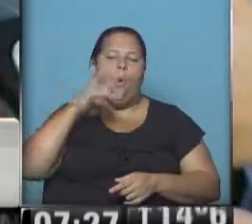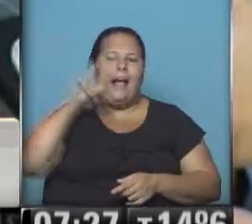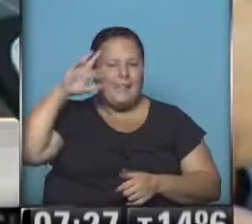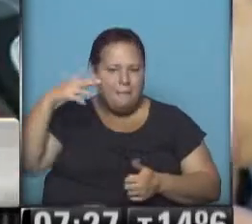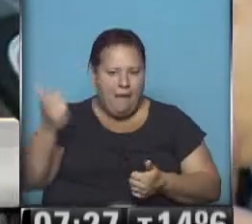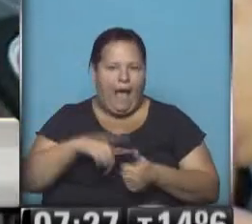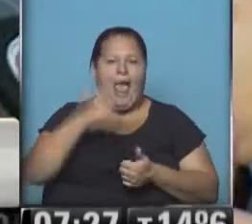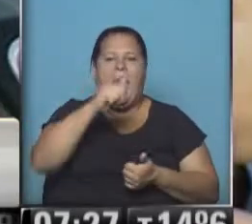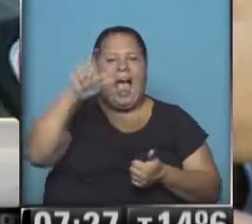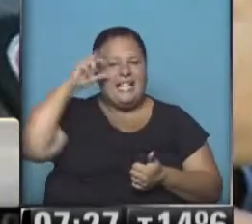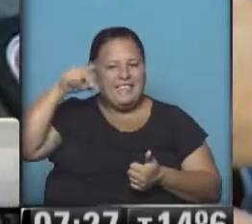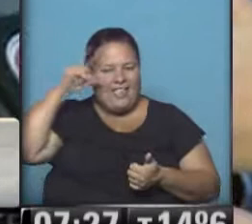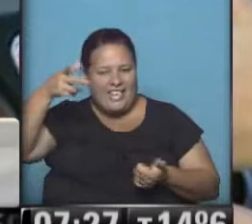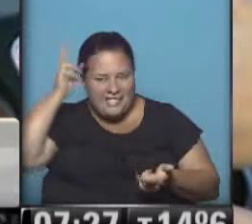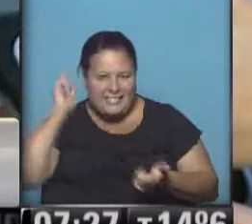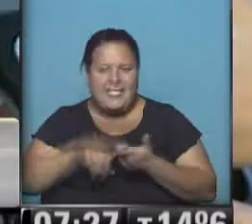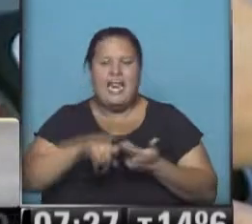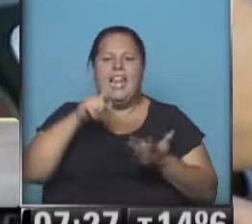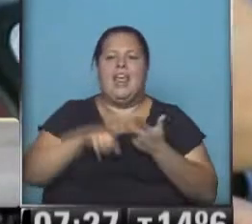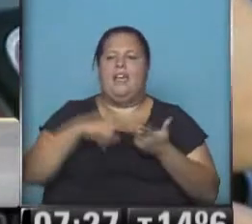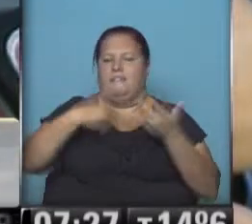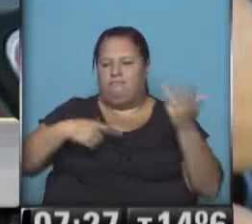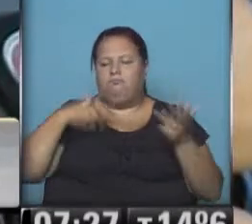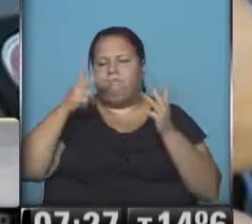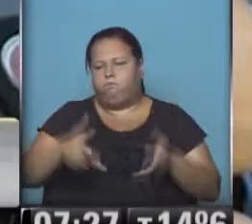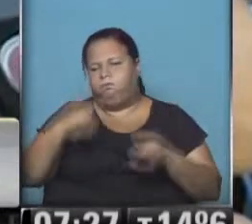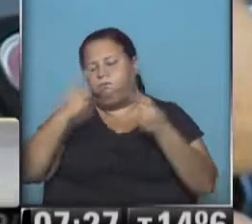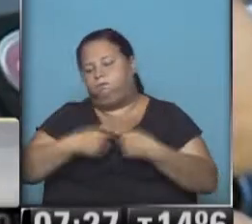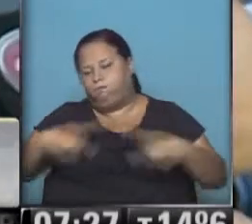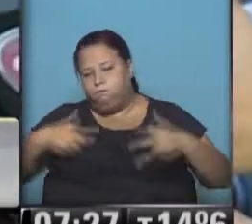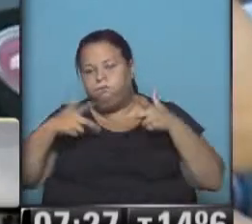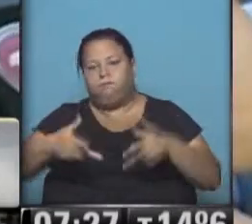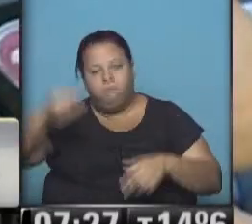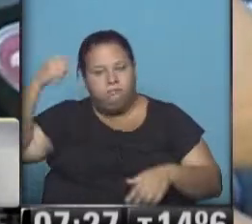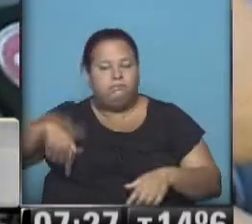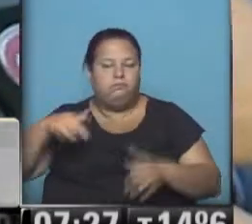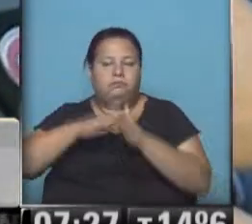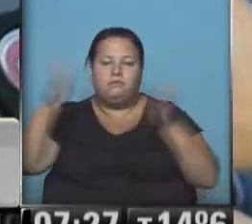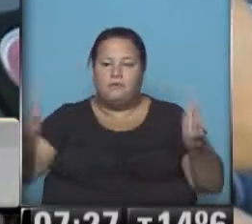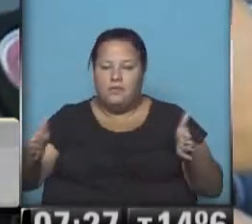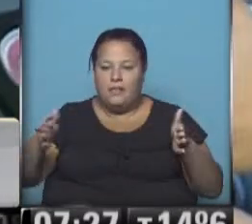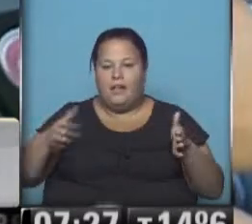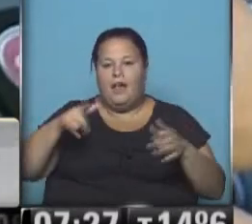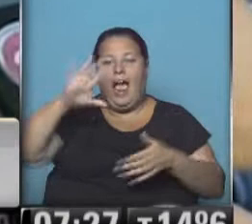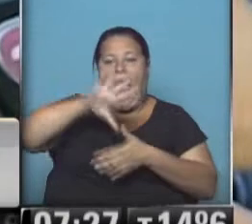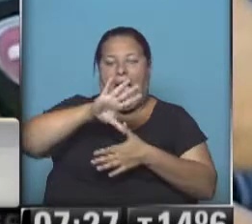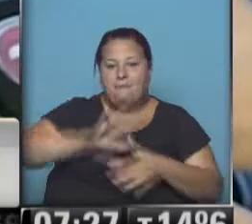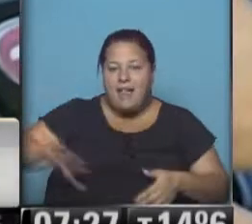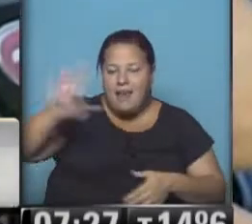con Salvador Allende en Chile, lo he dicho con la invasión de Grenada, lo he dicho con tantas cosas que han pasado en esta América